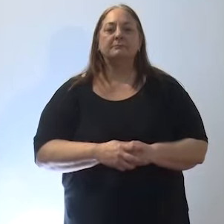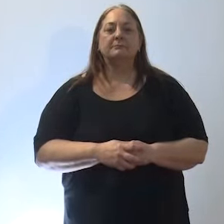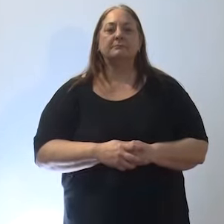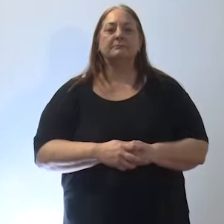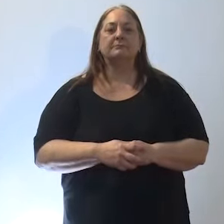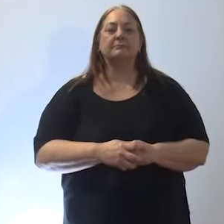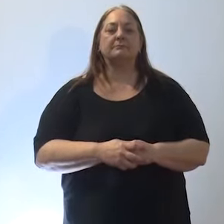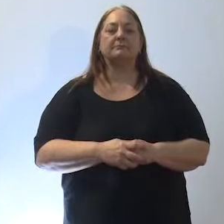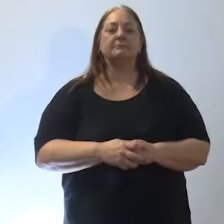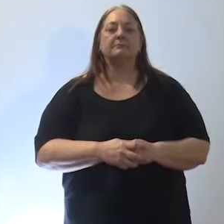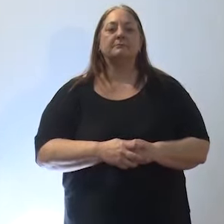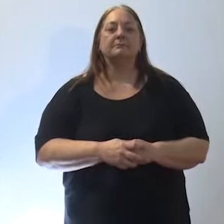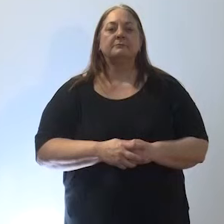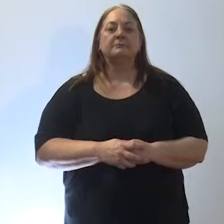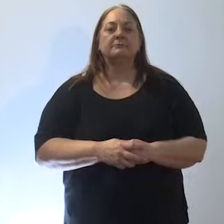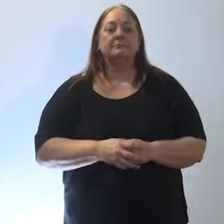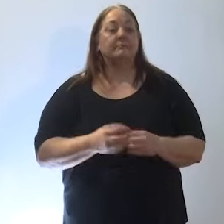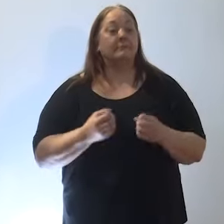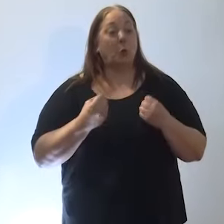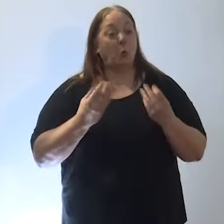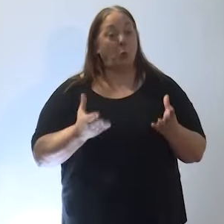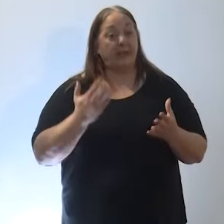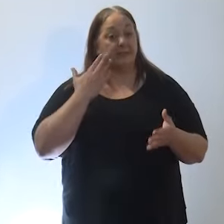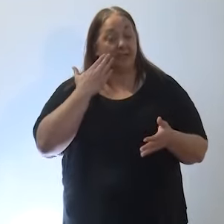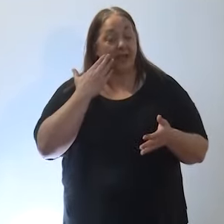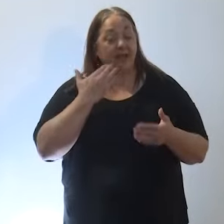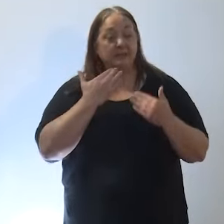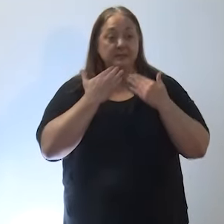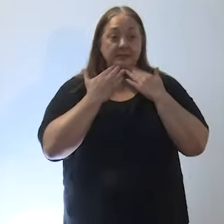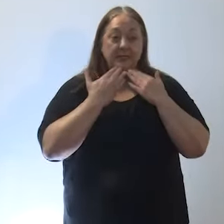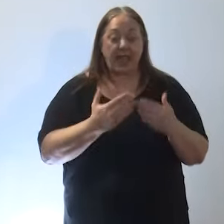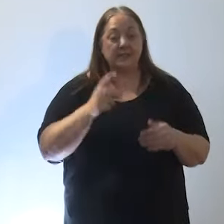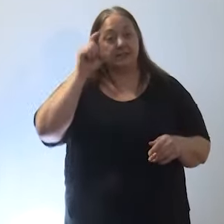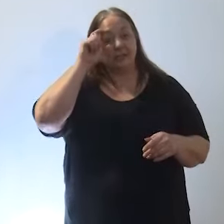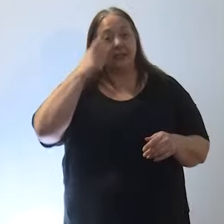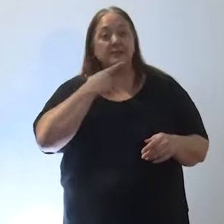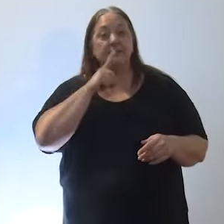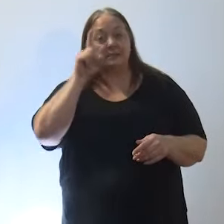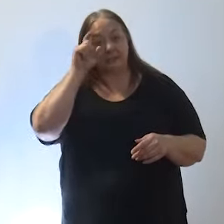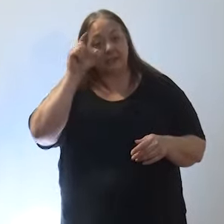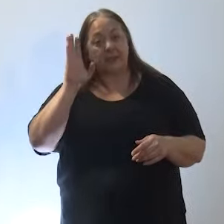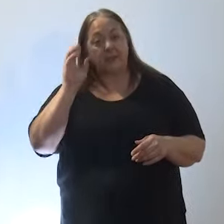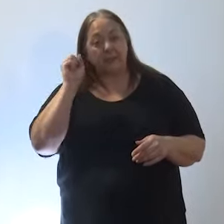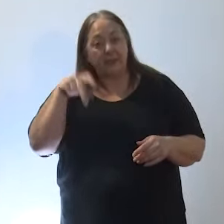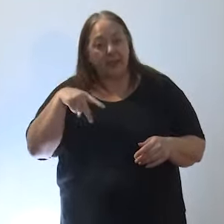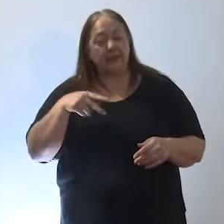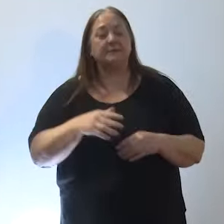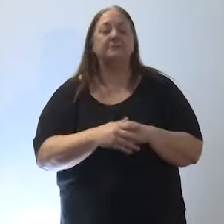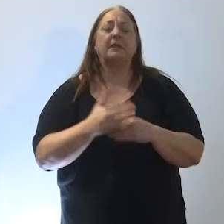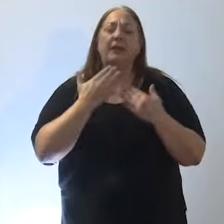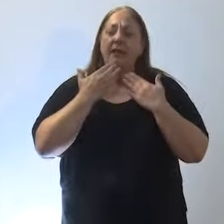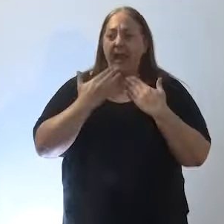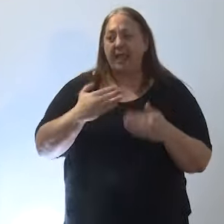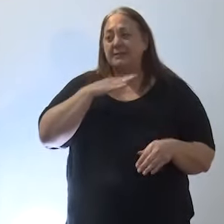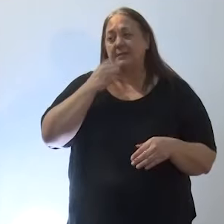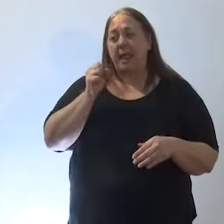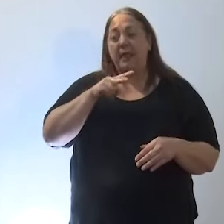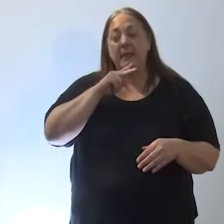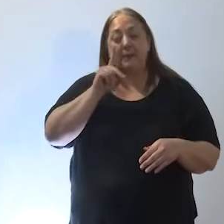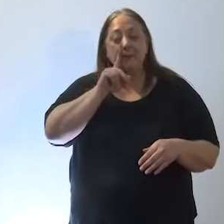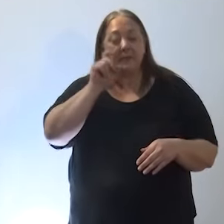Valeria Bueno buenas tardes Gracias supuesto Javier Muchísimas gracias por el